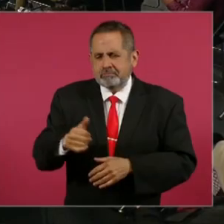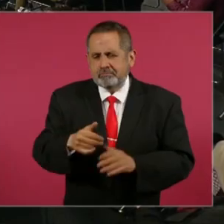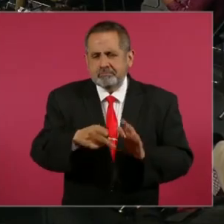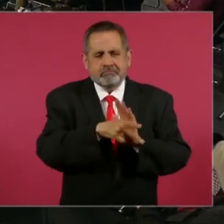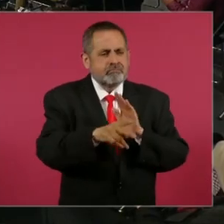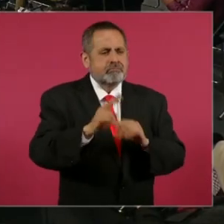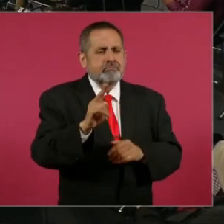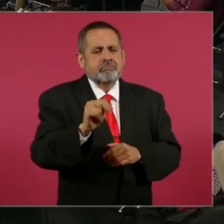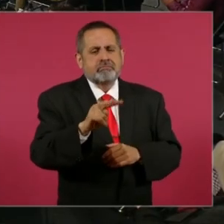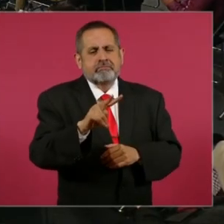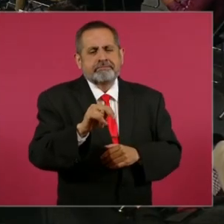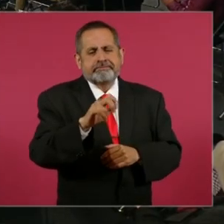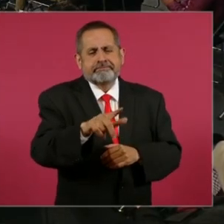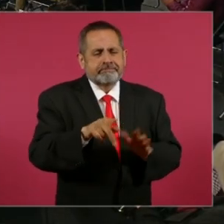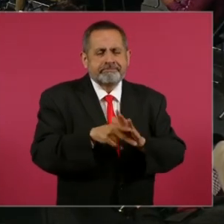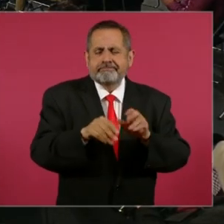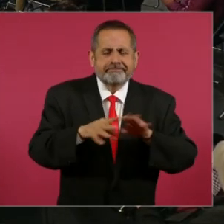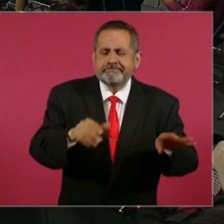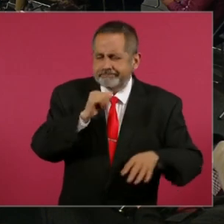Universal